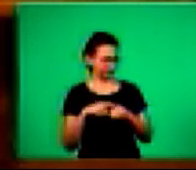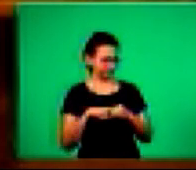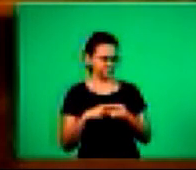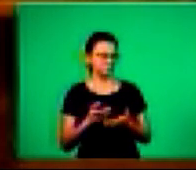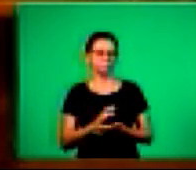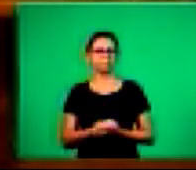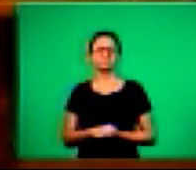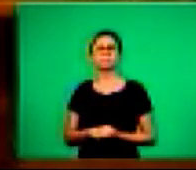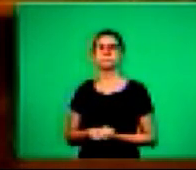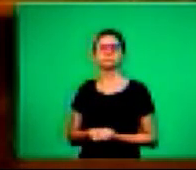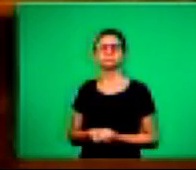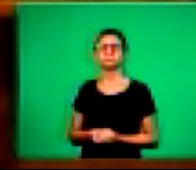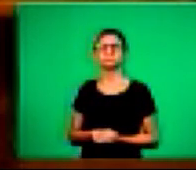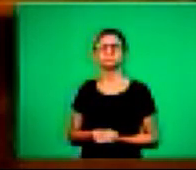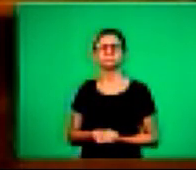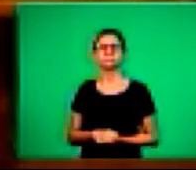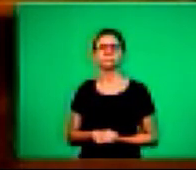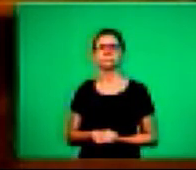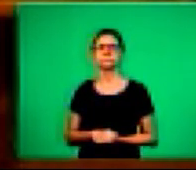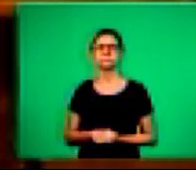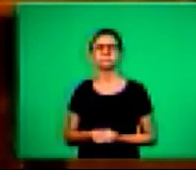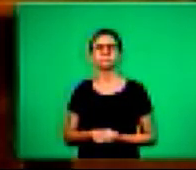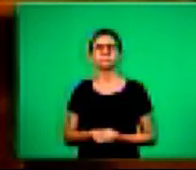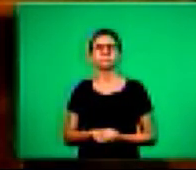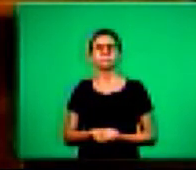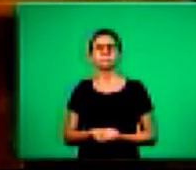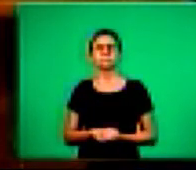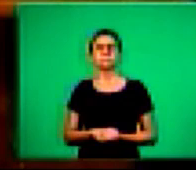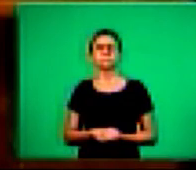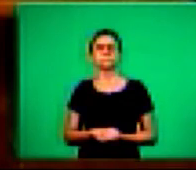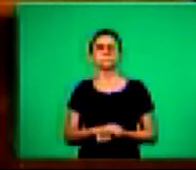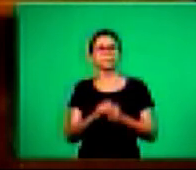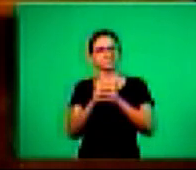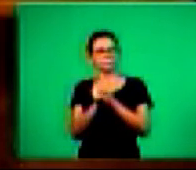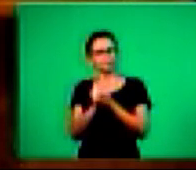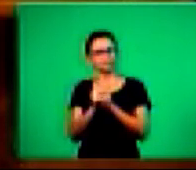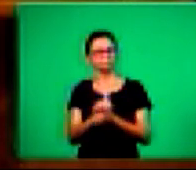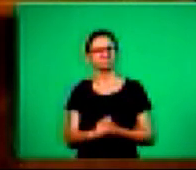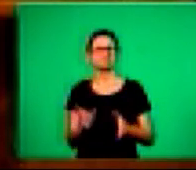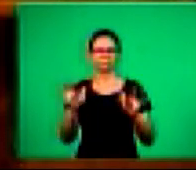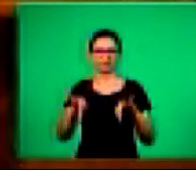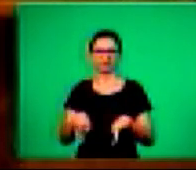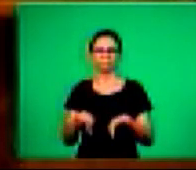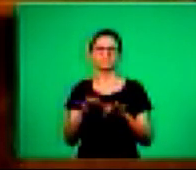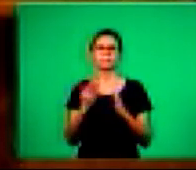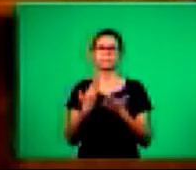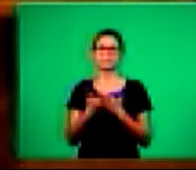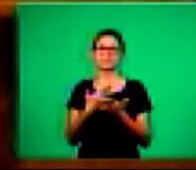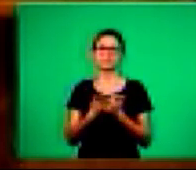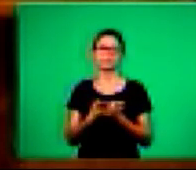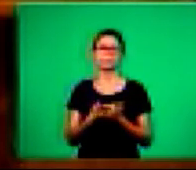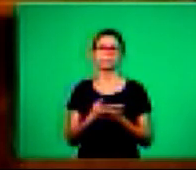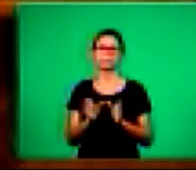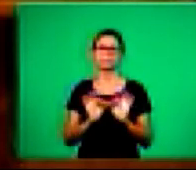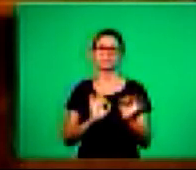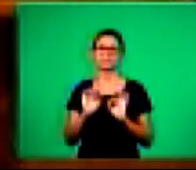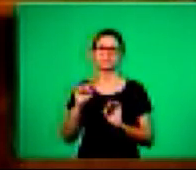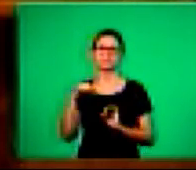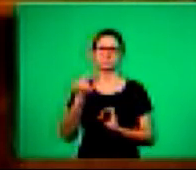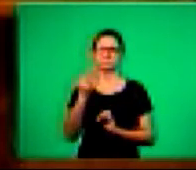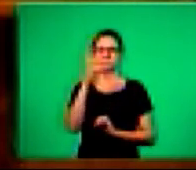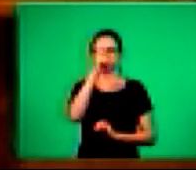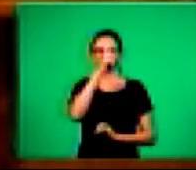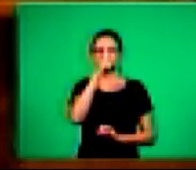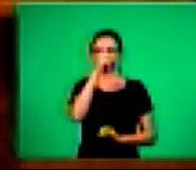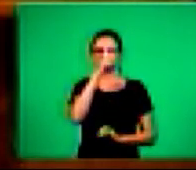mi hermano termino entonces está bien amén hermanos entonces ahora vamos a estar